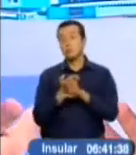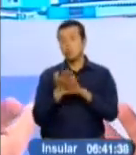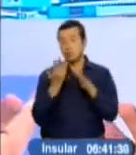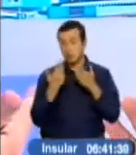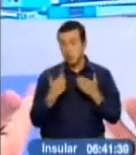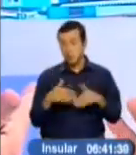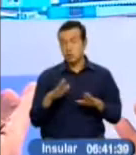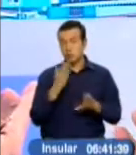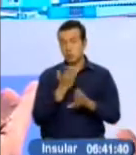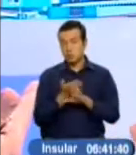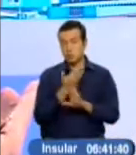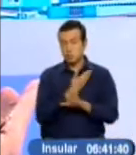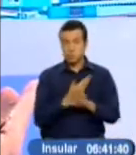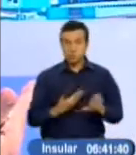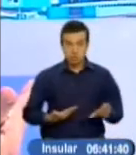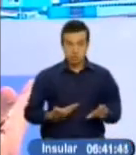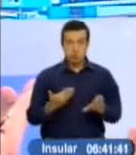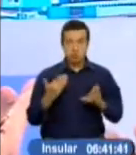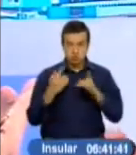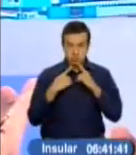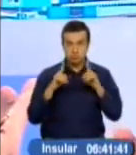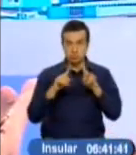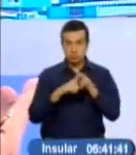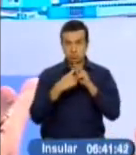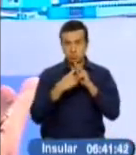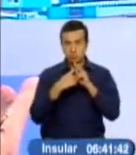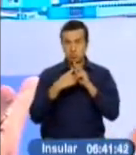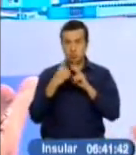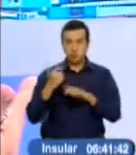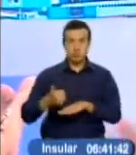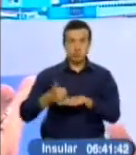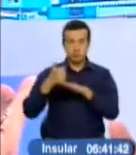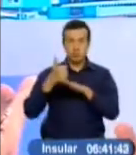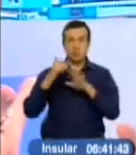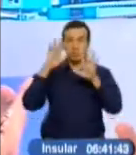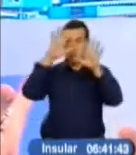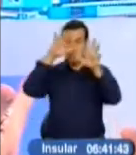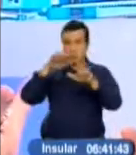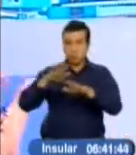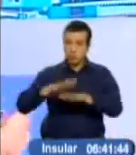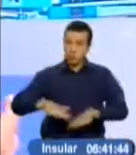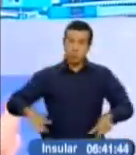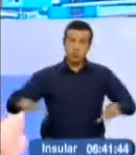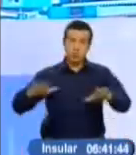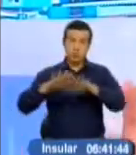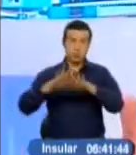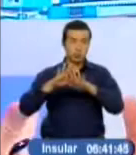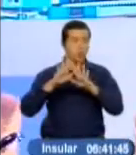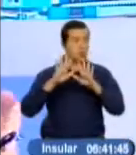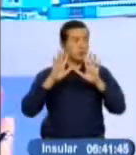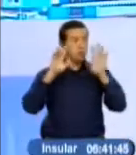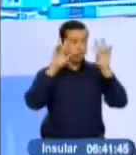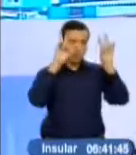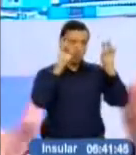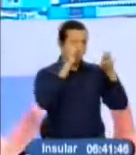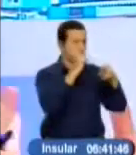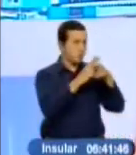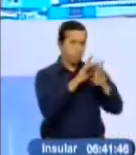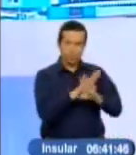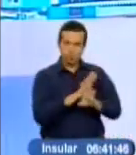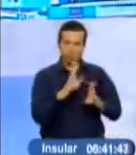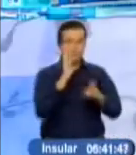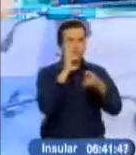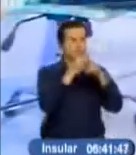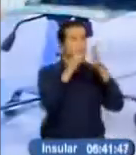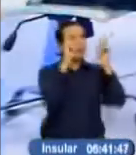el presidente desde desde el momento de la asunción de mando que fue la minga agropecuaria que ahora es nombre eso es un título es